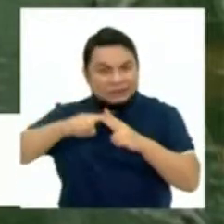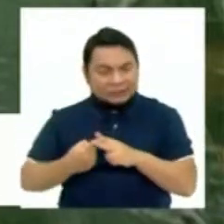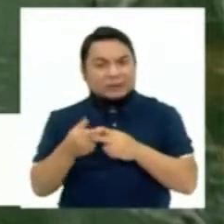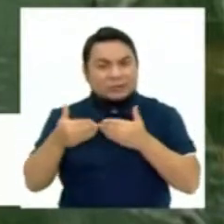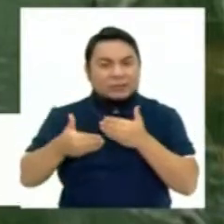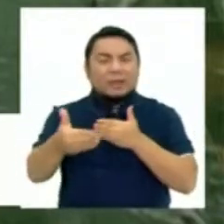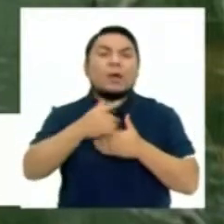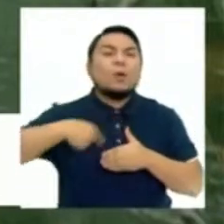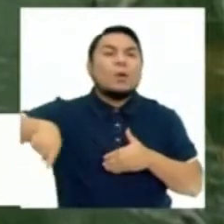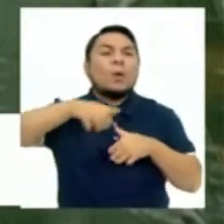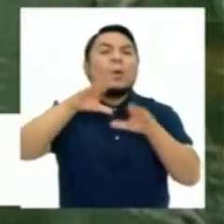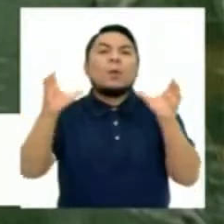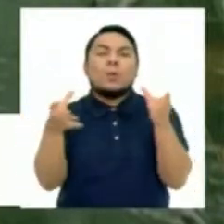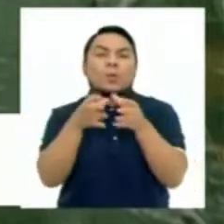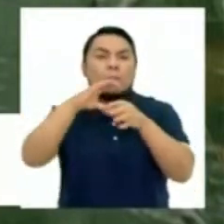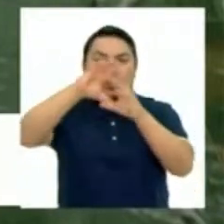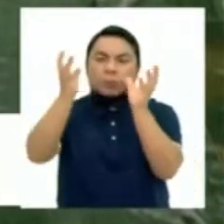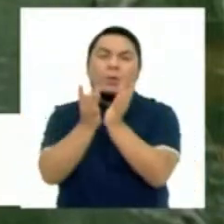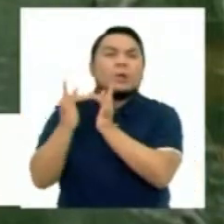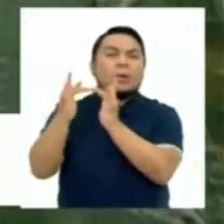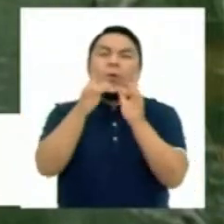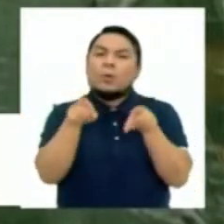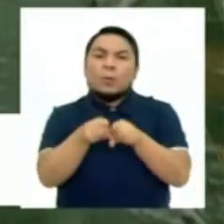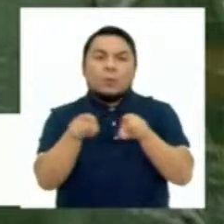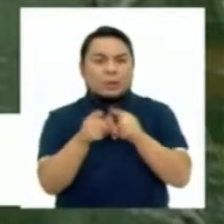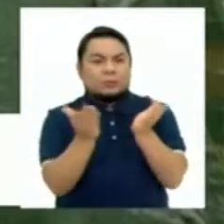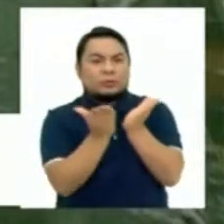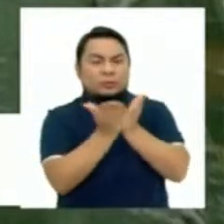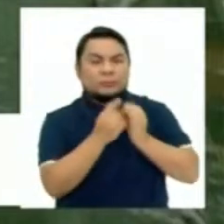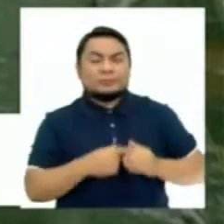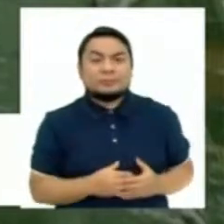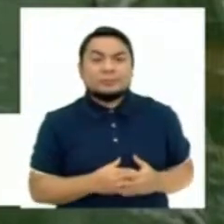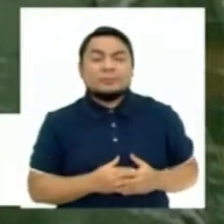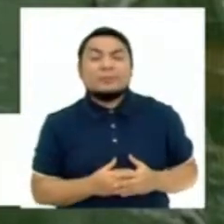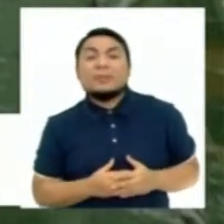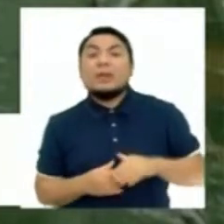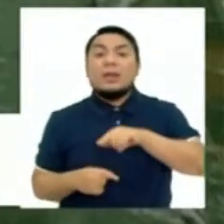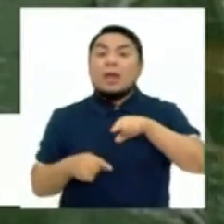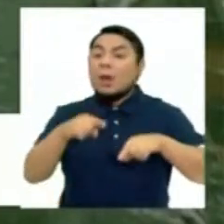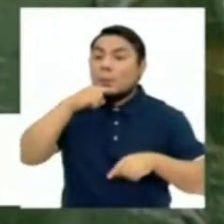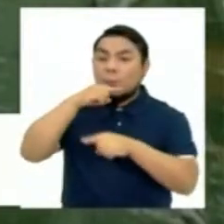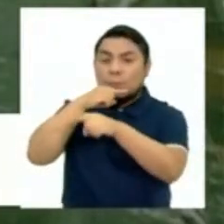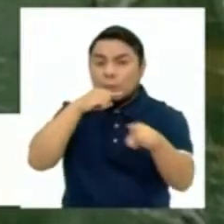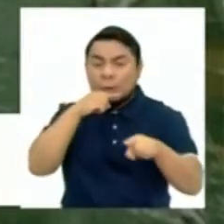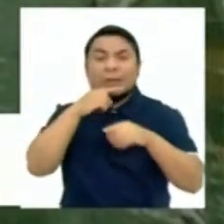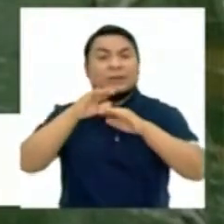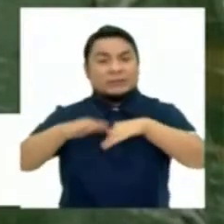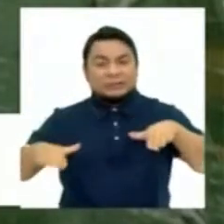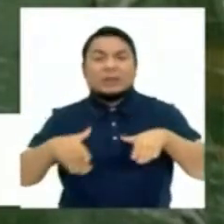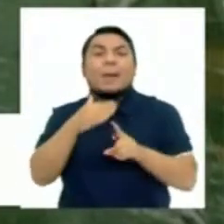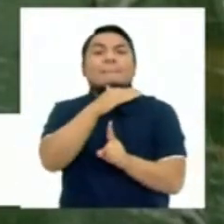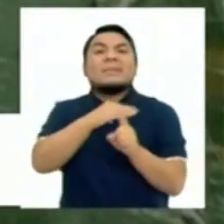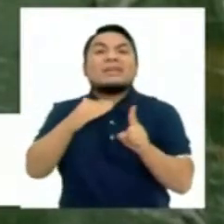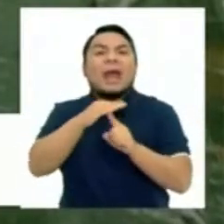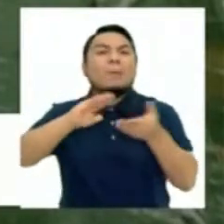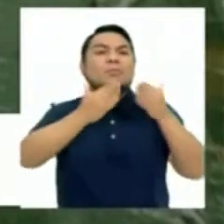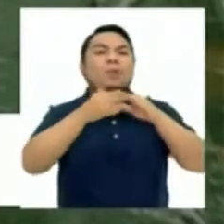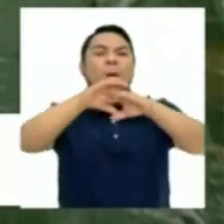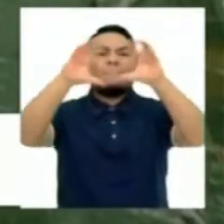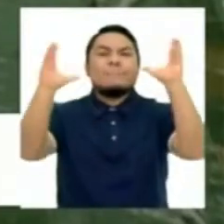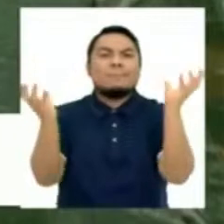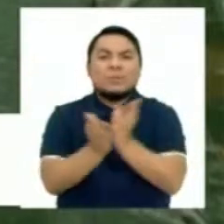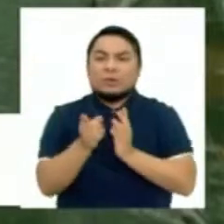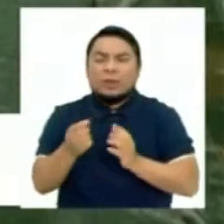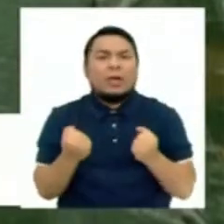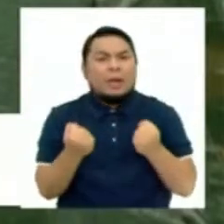para universalizar la escolarización. Las mujeres y las niñas son la mitad de la población mundial. Son una